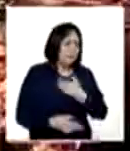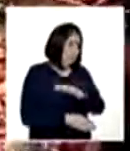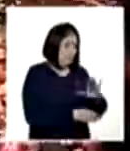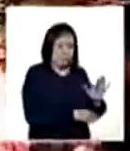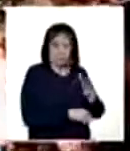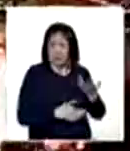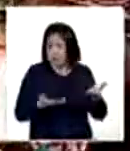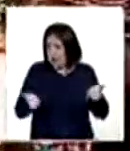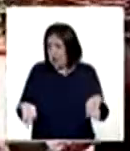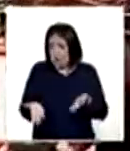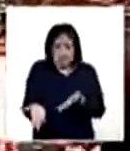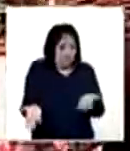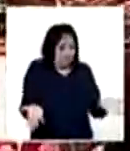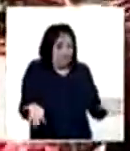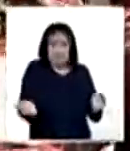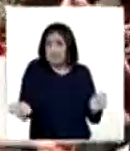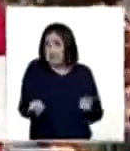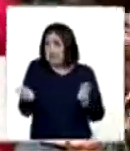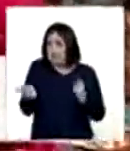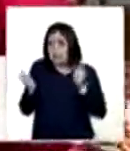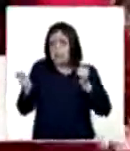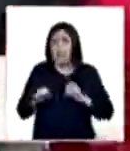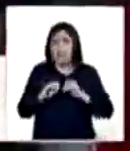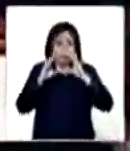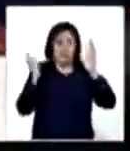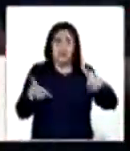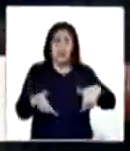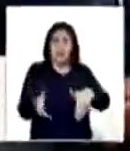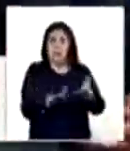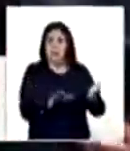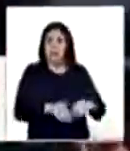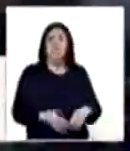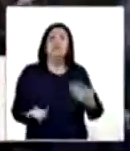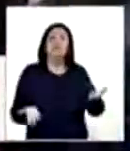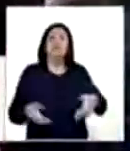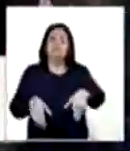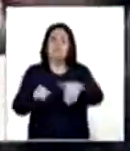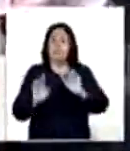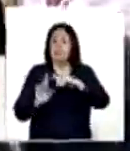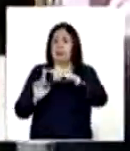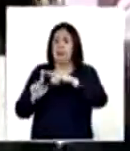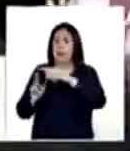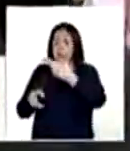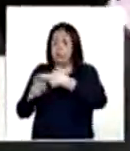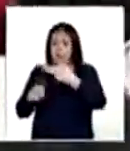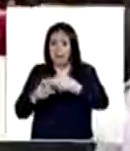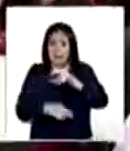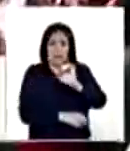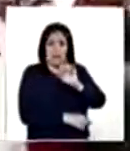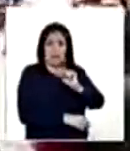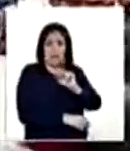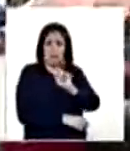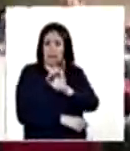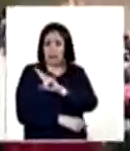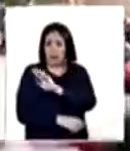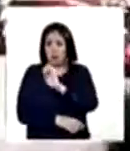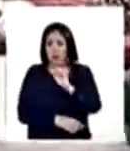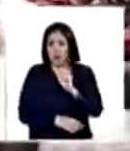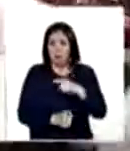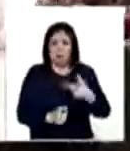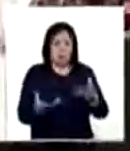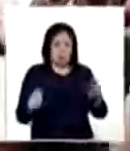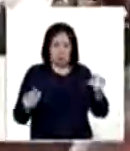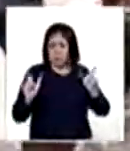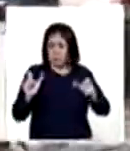Así es como se vive el Día de los Santos en el cementerio Santa Rosa, en el Cerro La Regla del Callao. Como podemos ver, gran cantidad de personas se